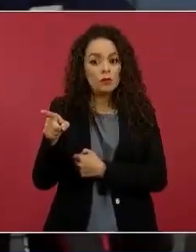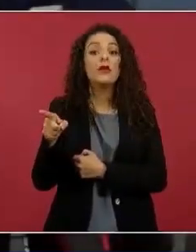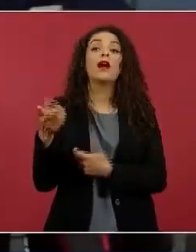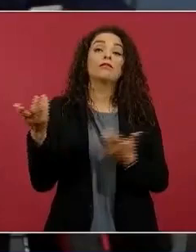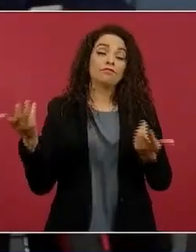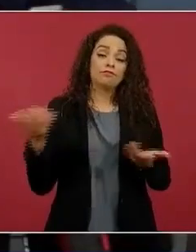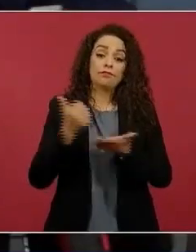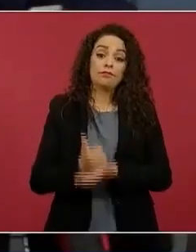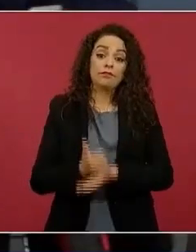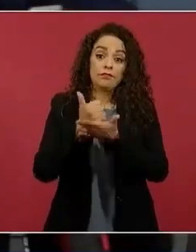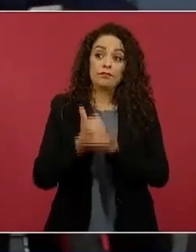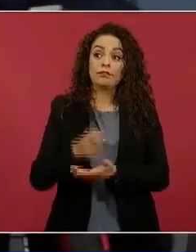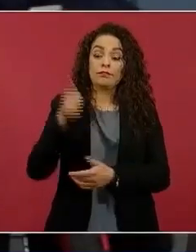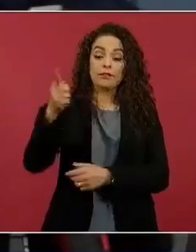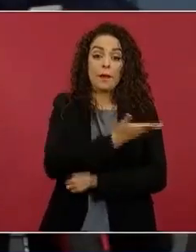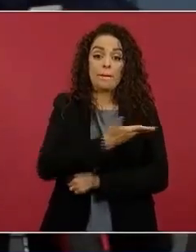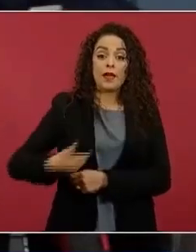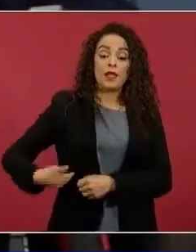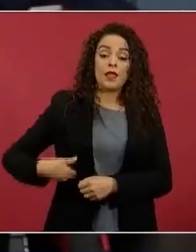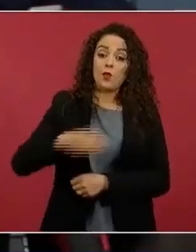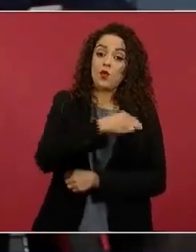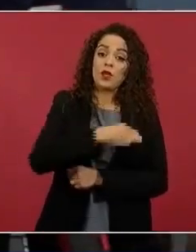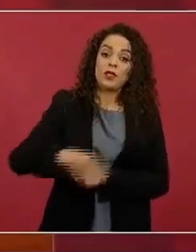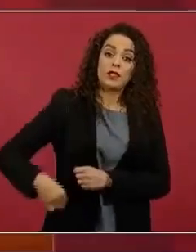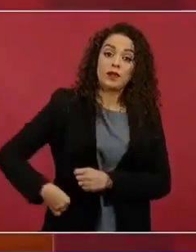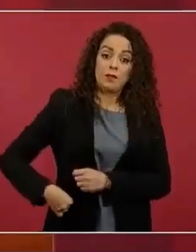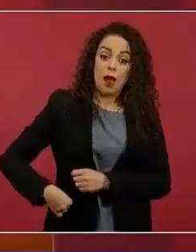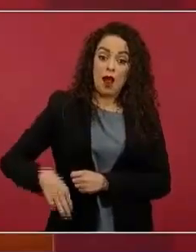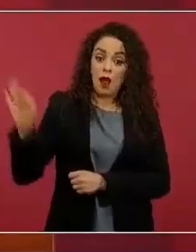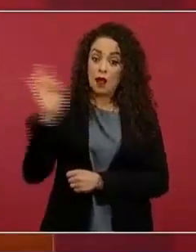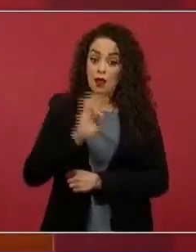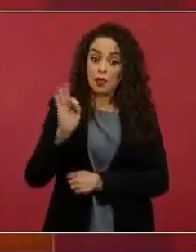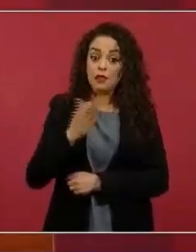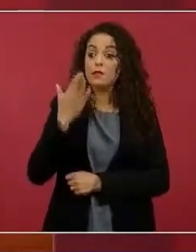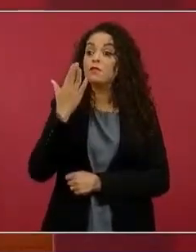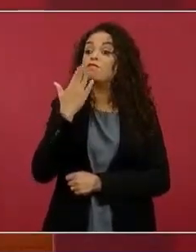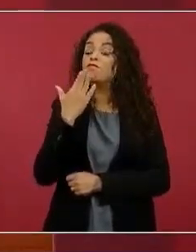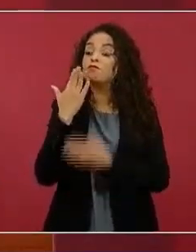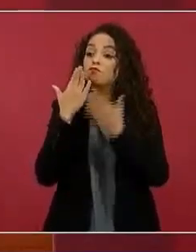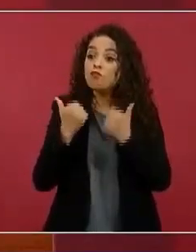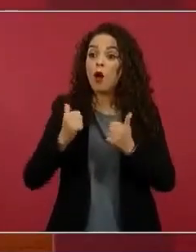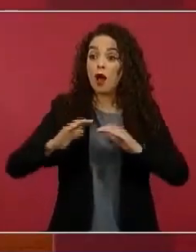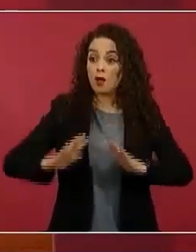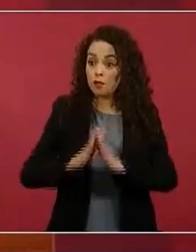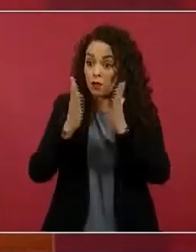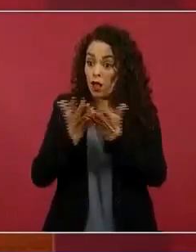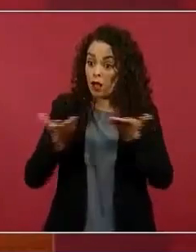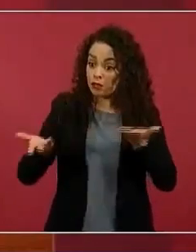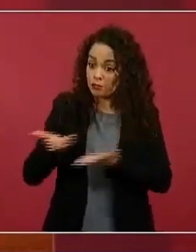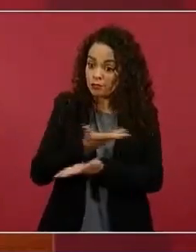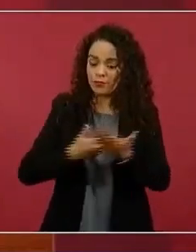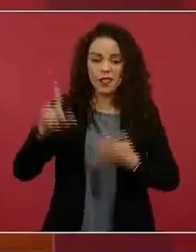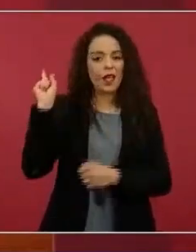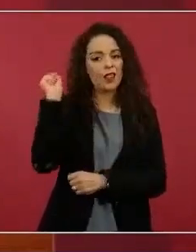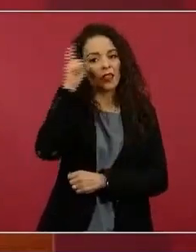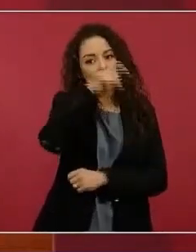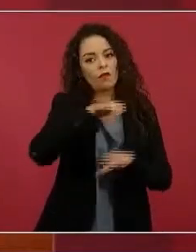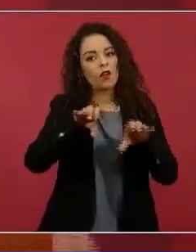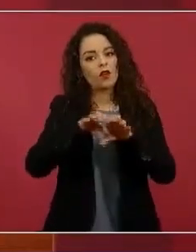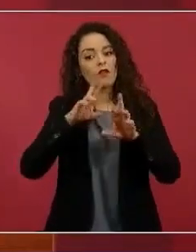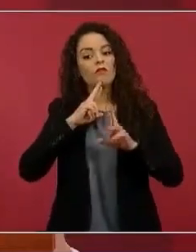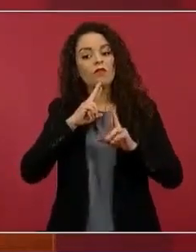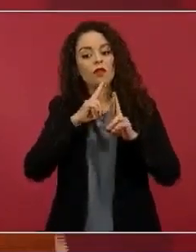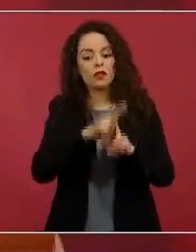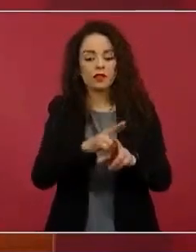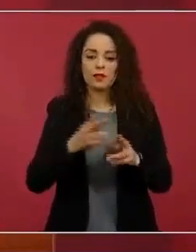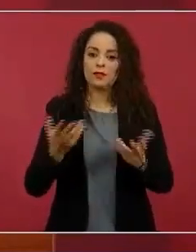y sería un hecho aislado, no se podrían tener buenos resultados en el caso de que